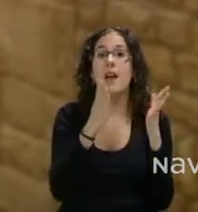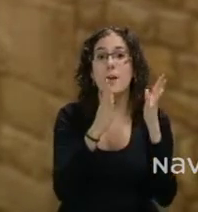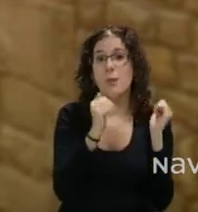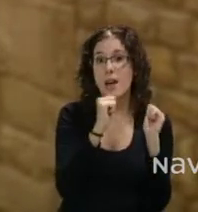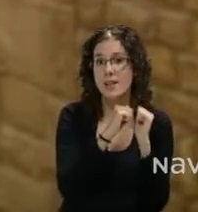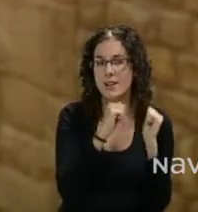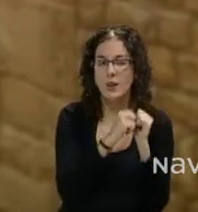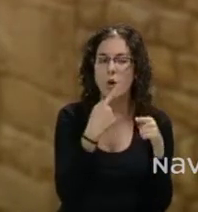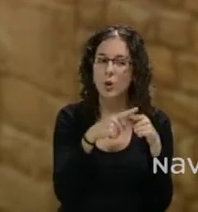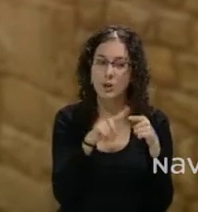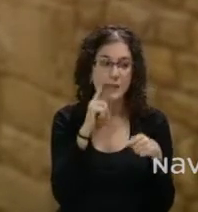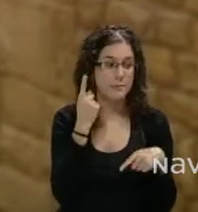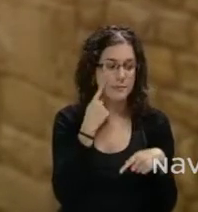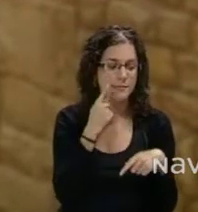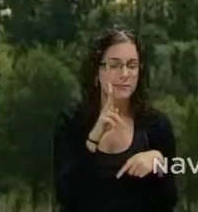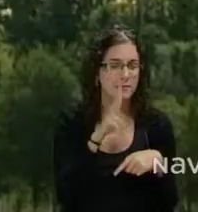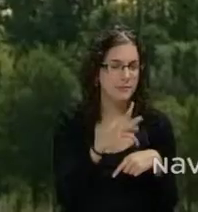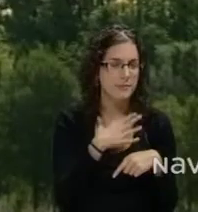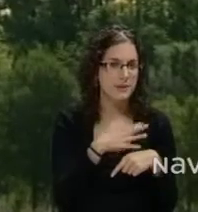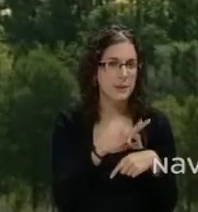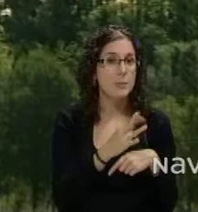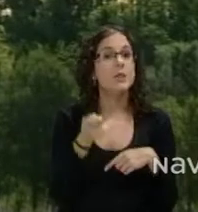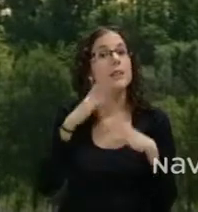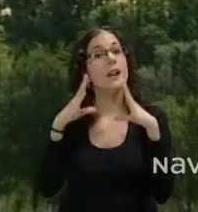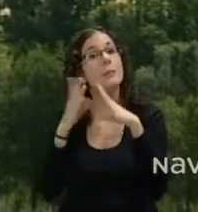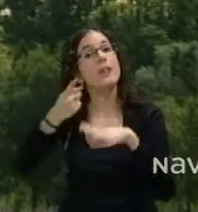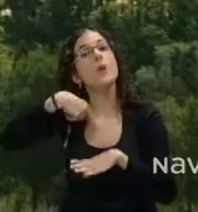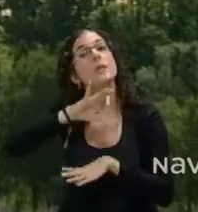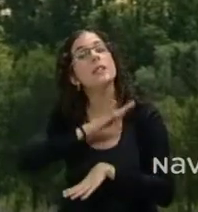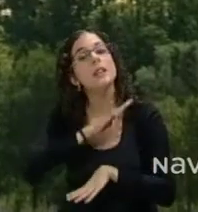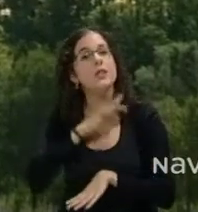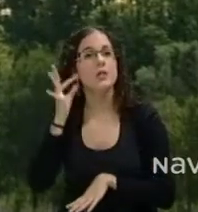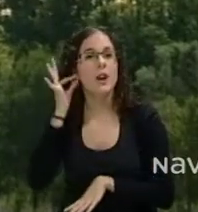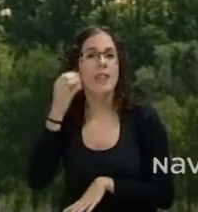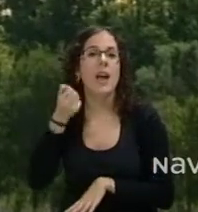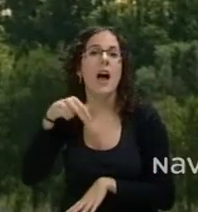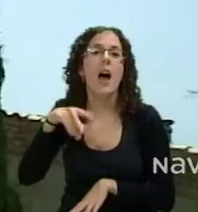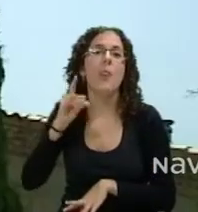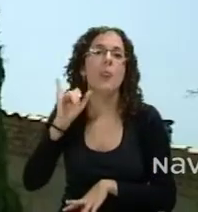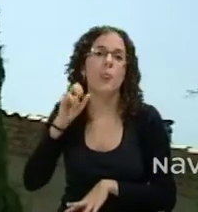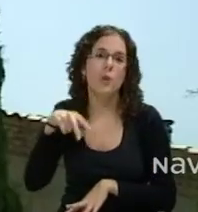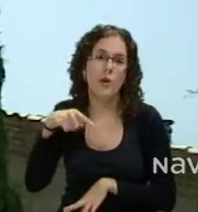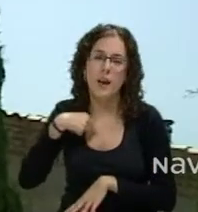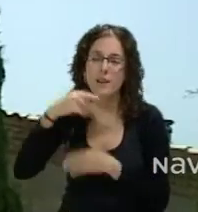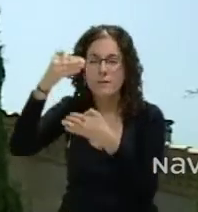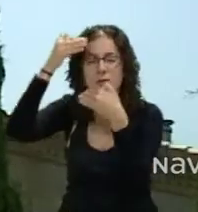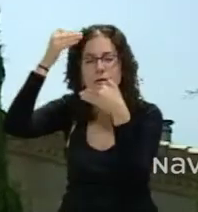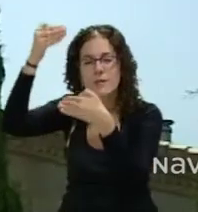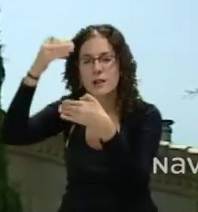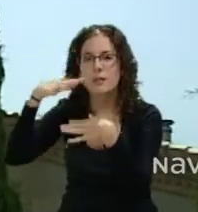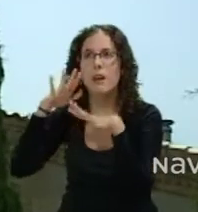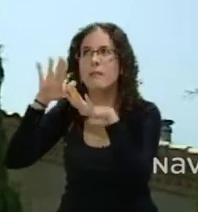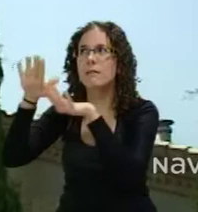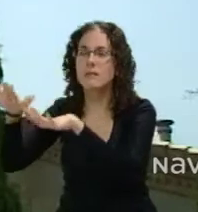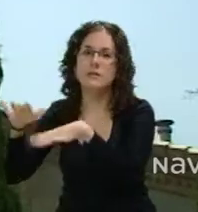la ermita de Nuestra Señora de Andión, la Virgen que tanto queremos en este pueblo. Hacemos romerías el día